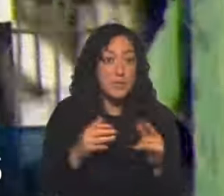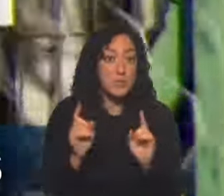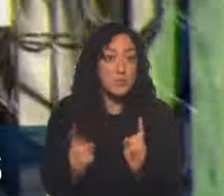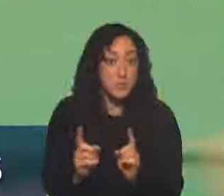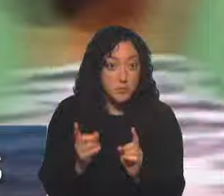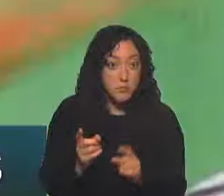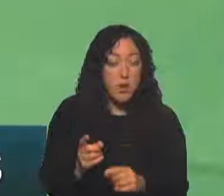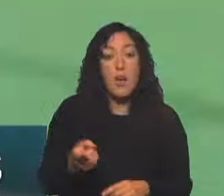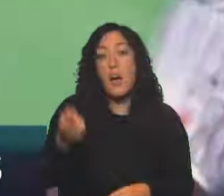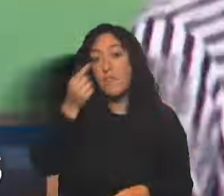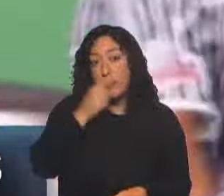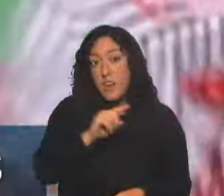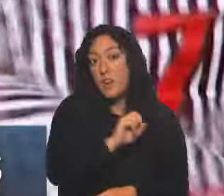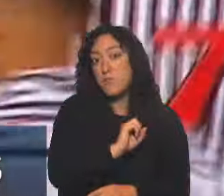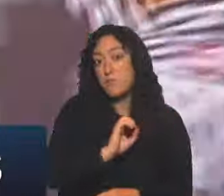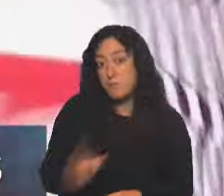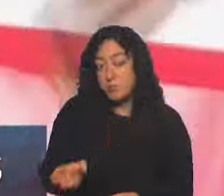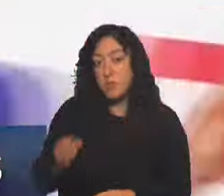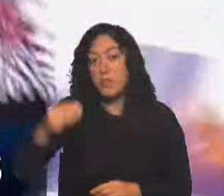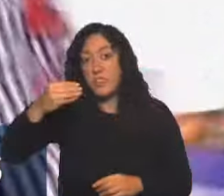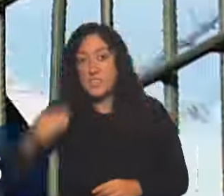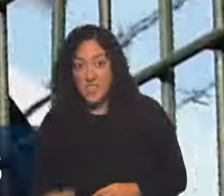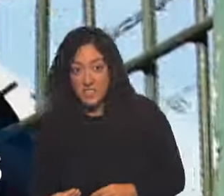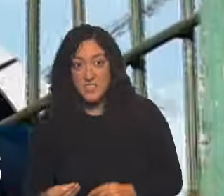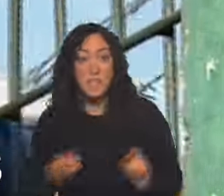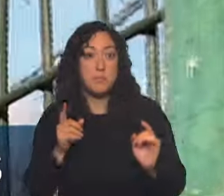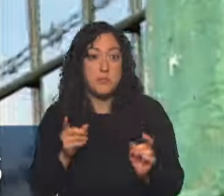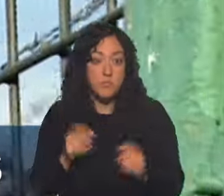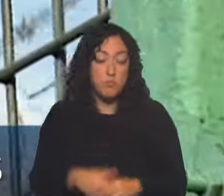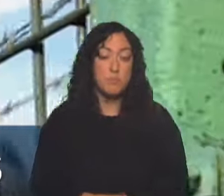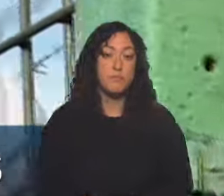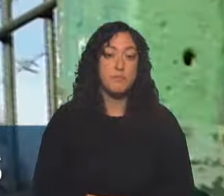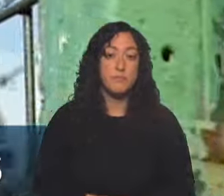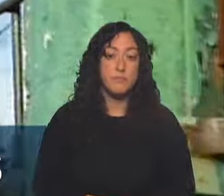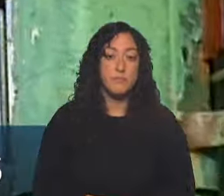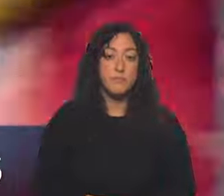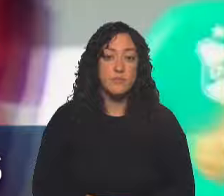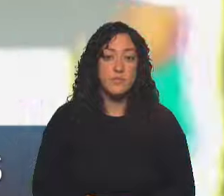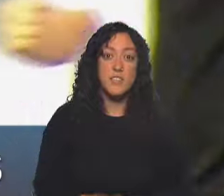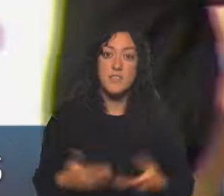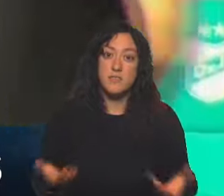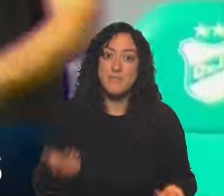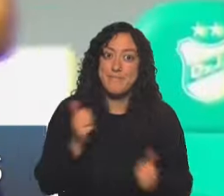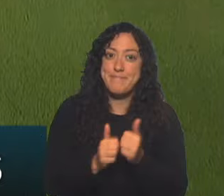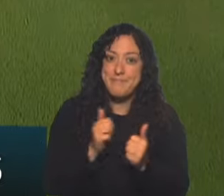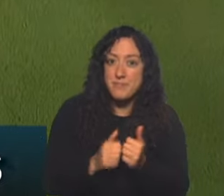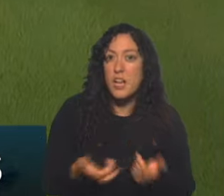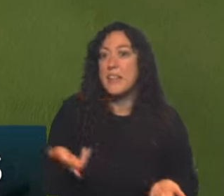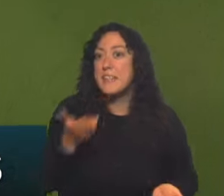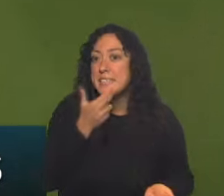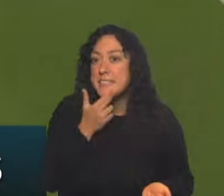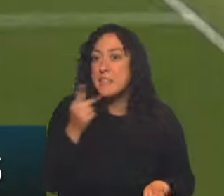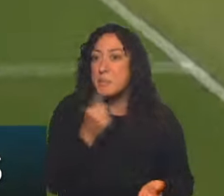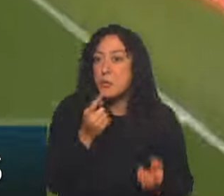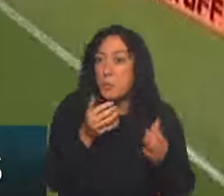el granate terminó perdiendo la categoría y descendiendo a la Primera C. Un duelo con mucha historia y que a los 17 minutos, en